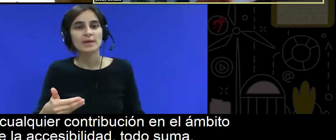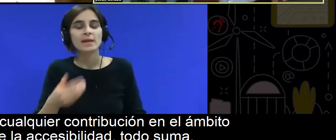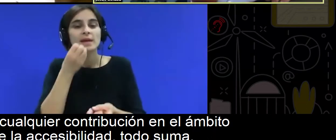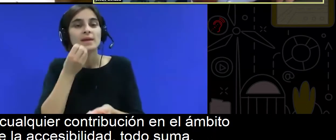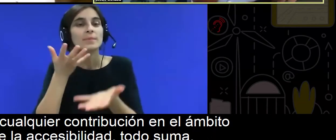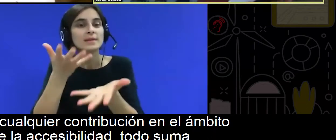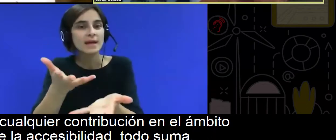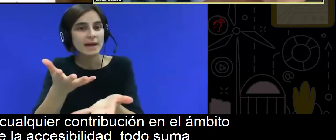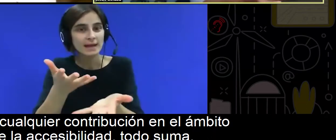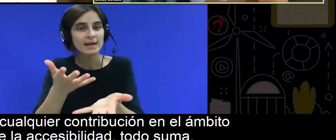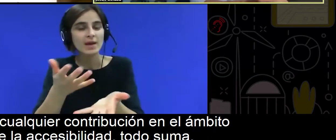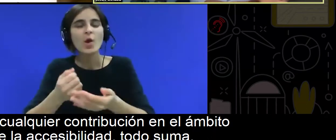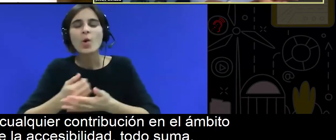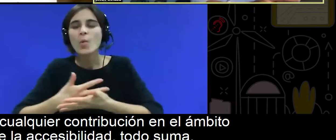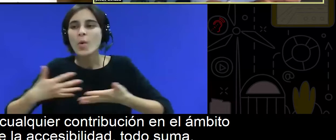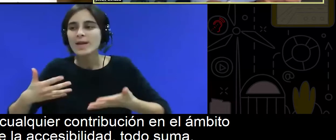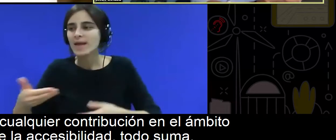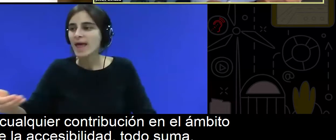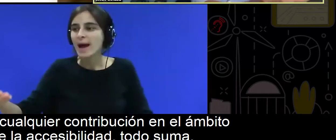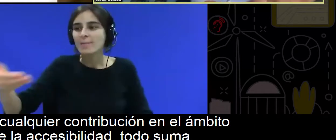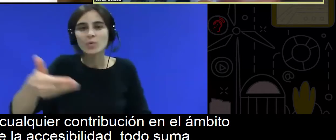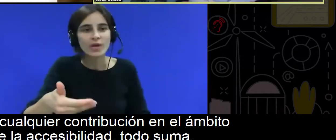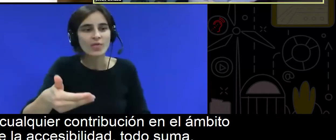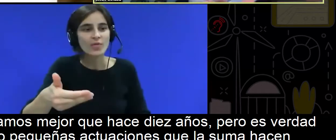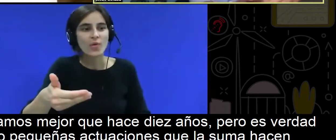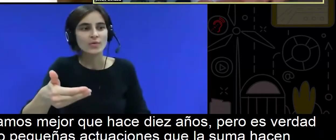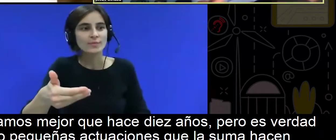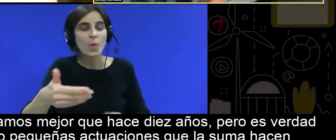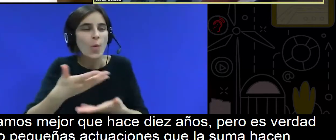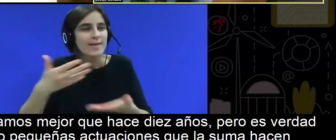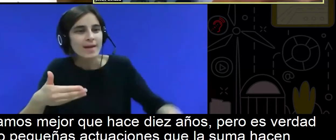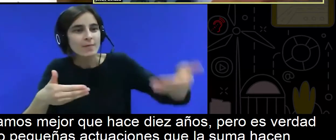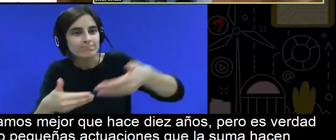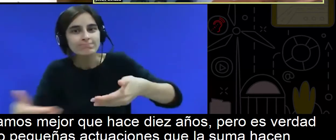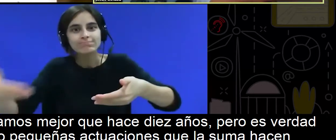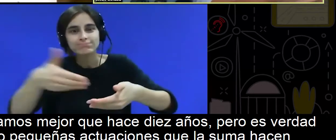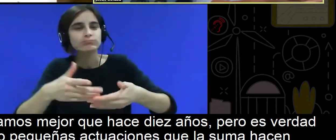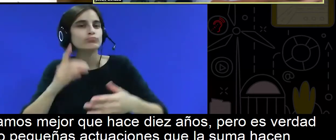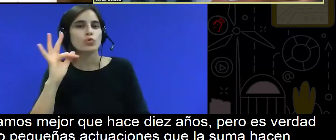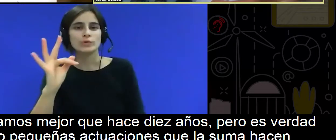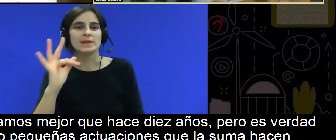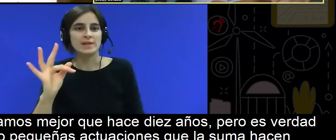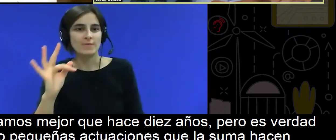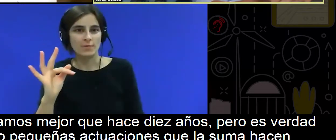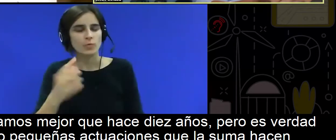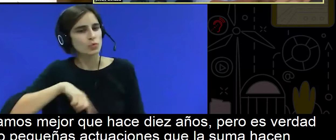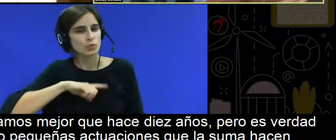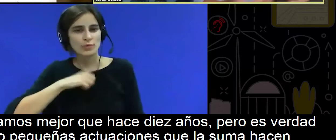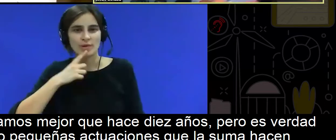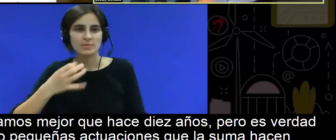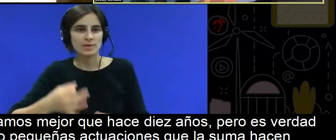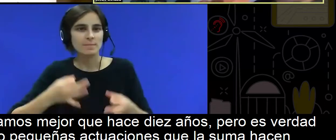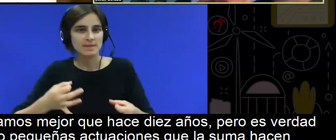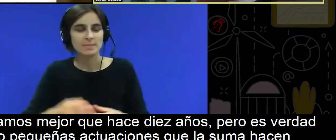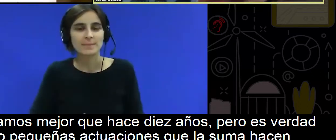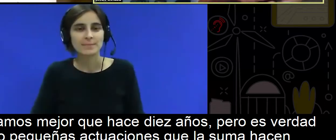que cualquier contribución que se haga en el ámbito de la accesibilidad todo suma, ¿no? Antes decía que estamos mejor que hace 10 años, ¿no? Y es